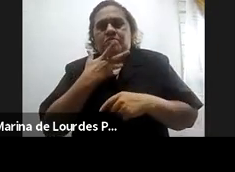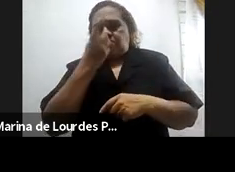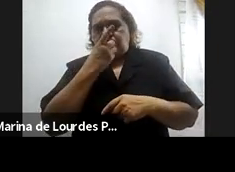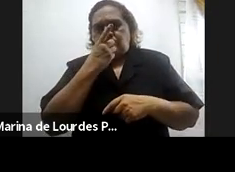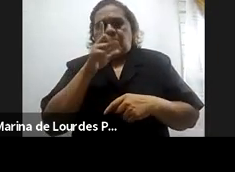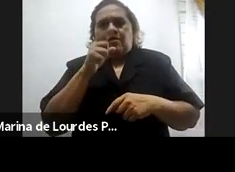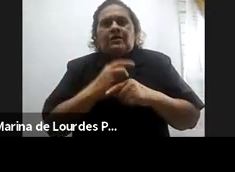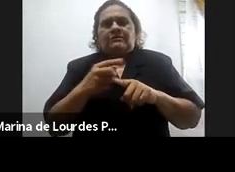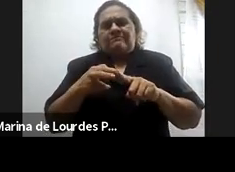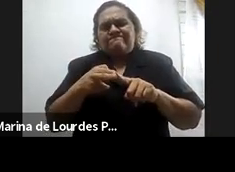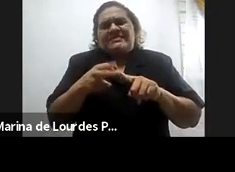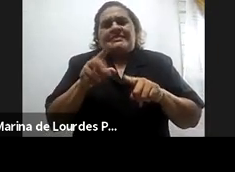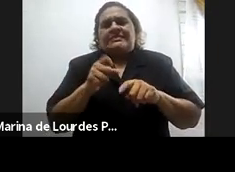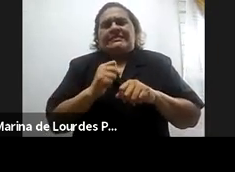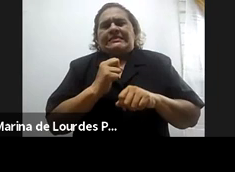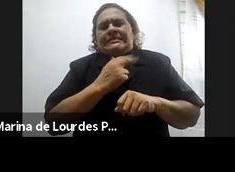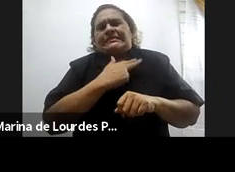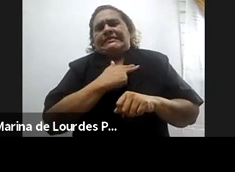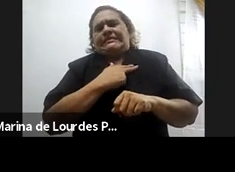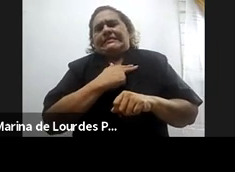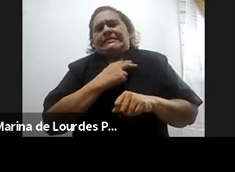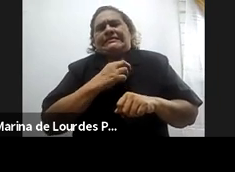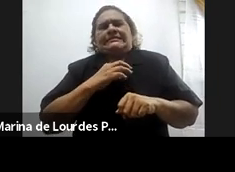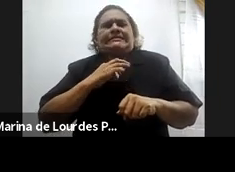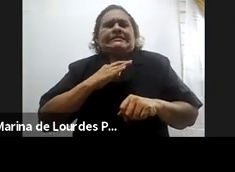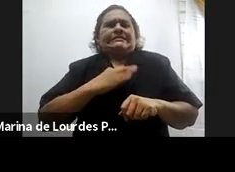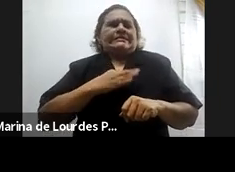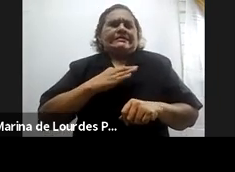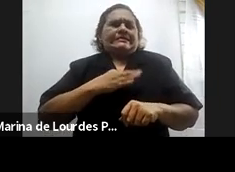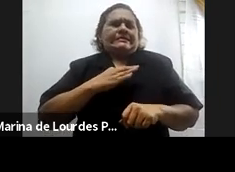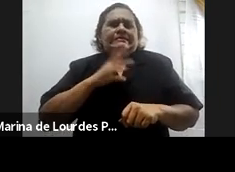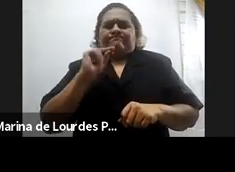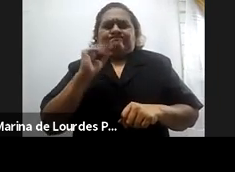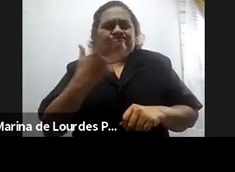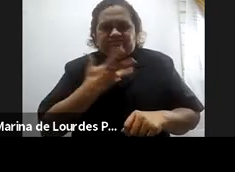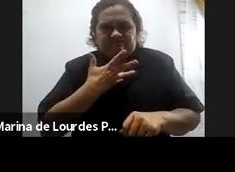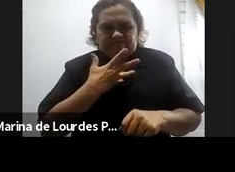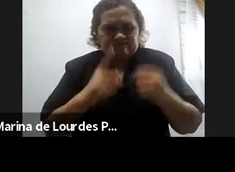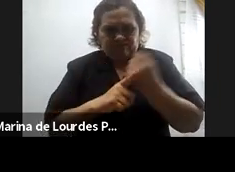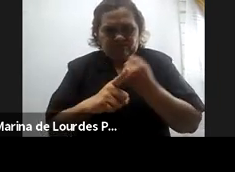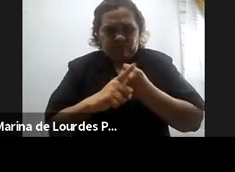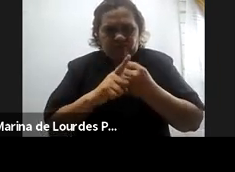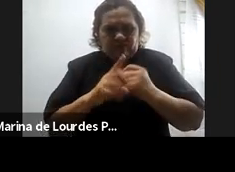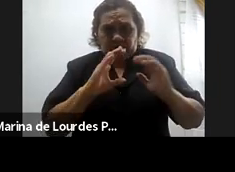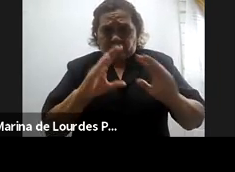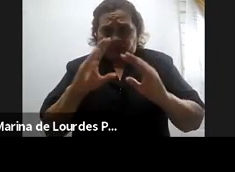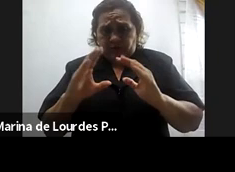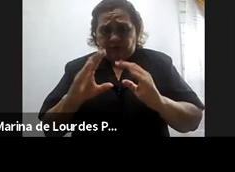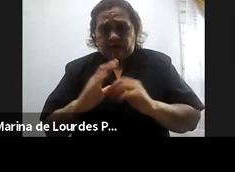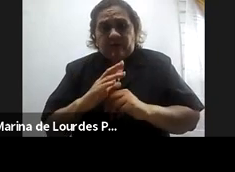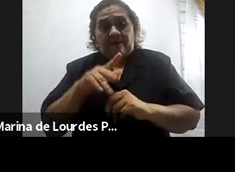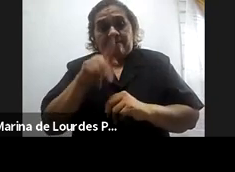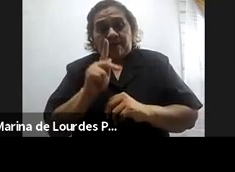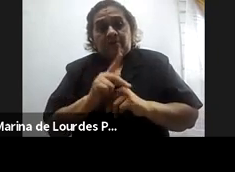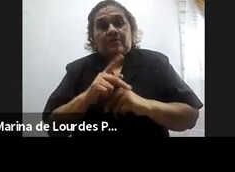me pican o algo y a lo mejor se me infecta algo, pues seguramente no tendré problemas para combatir la infección. Desgraciadamente,